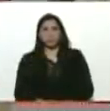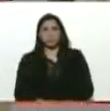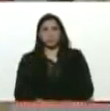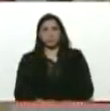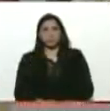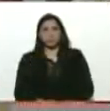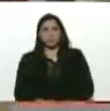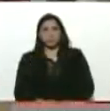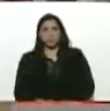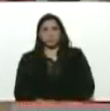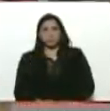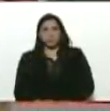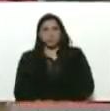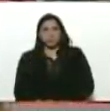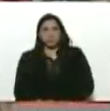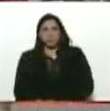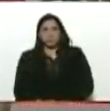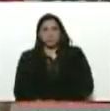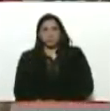Cargadores.